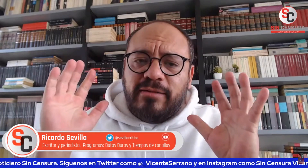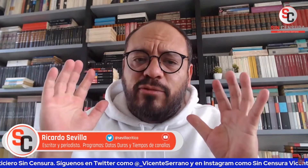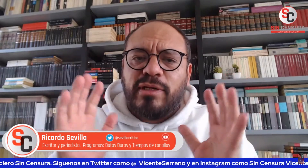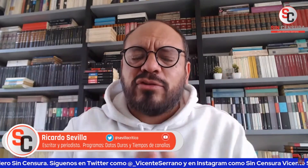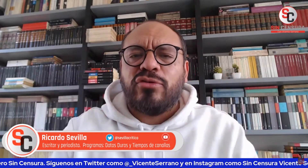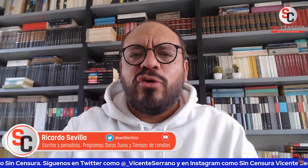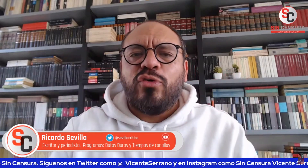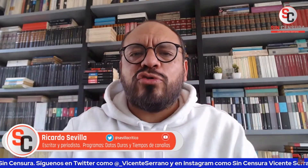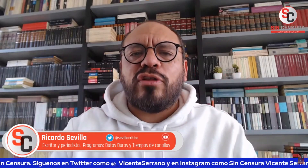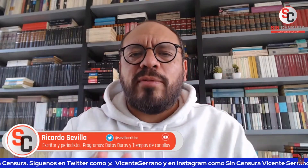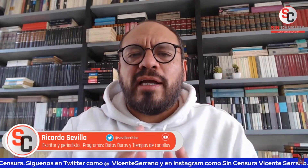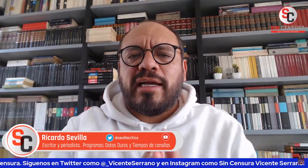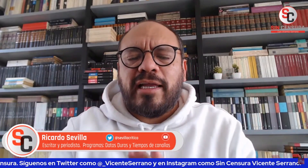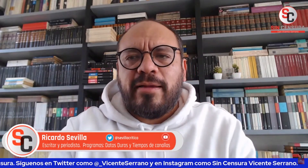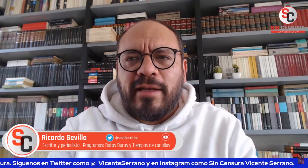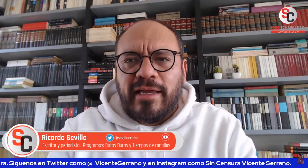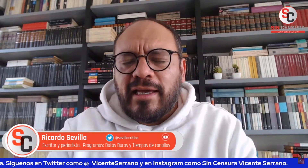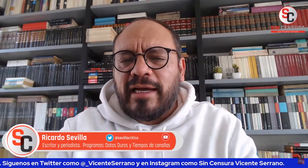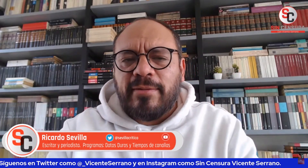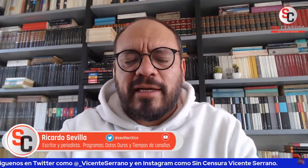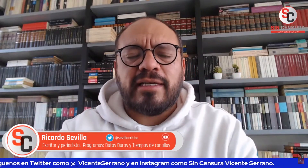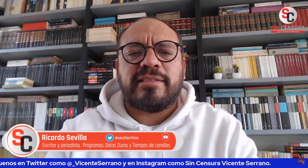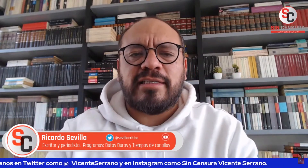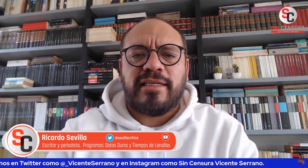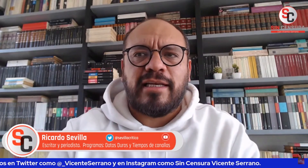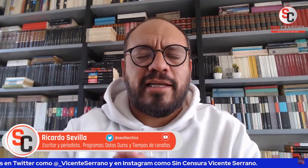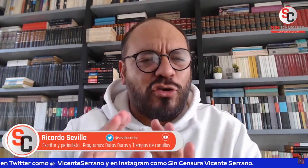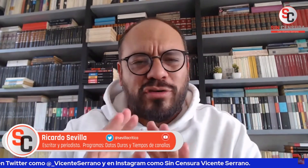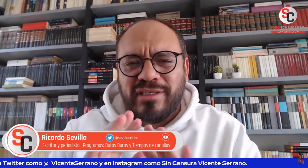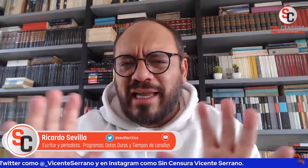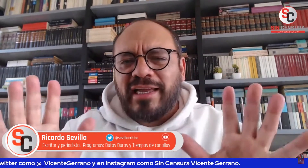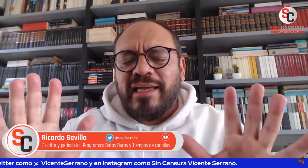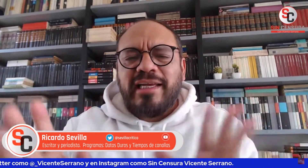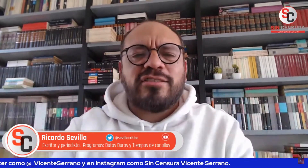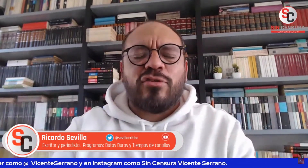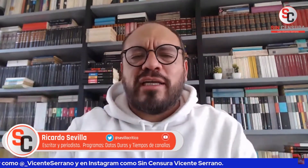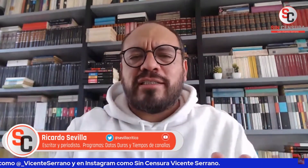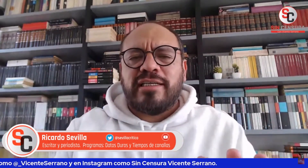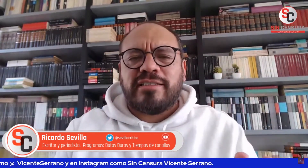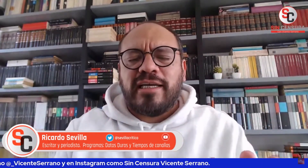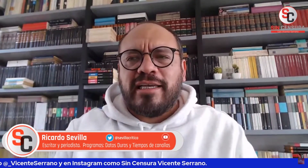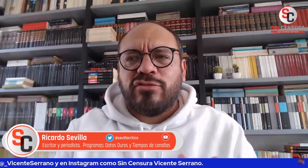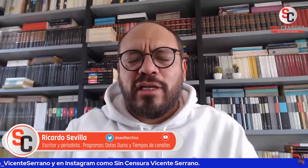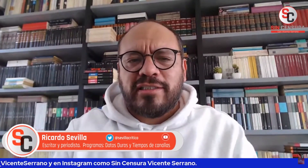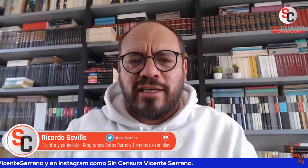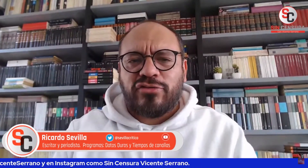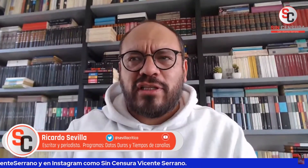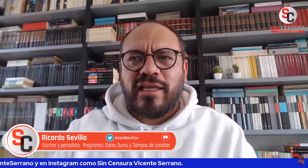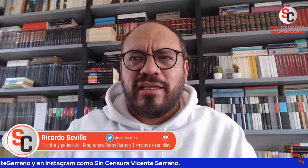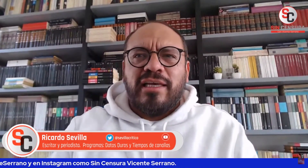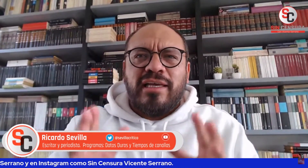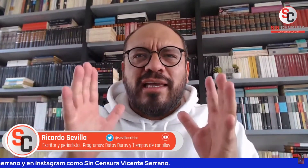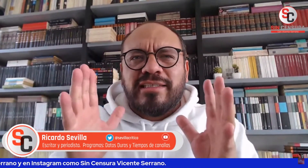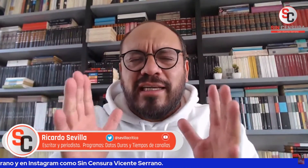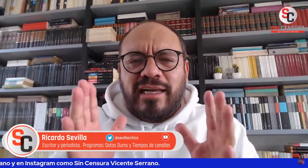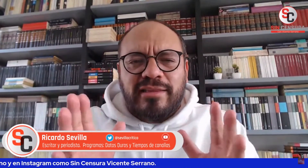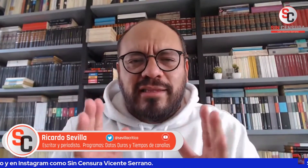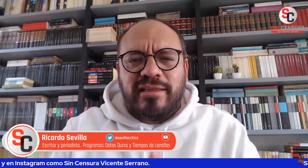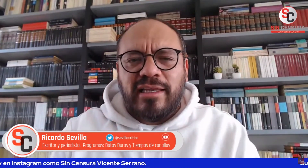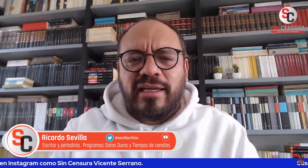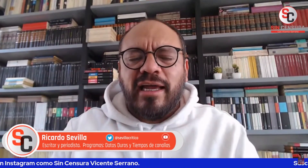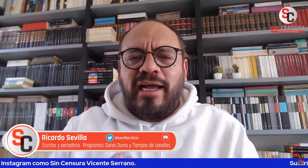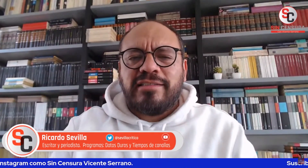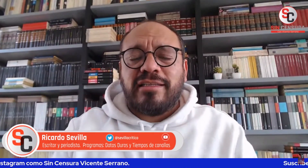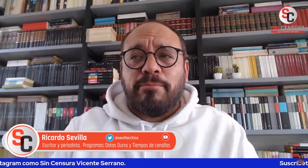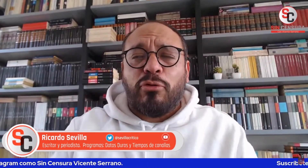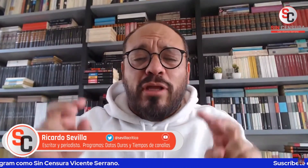ese momento un todavía creíble Javier Sicilia. No, ya, esto que está aquí es una asquerosidad. Y hay que hacerle